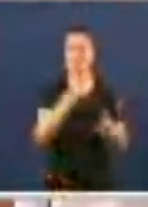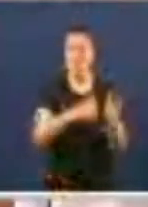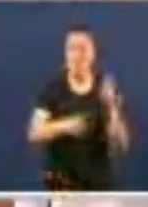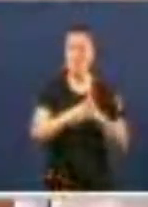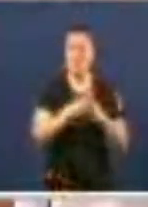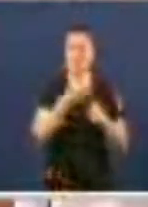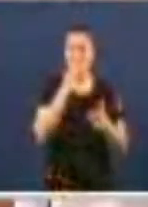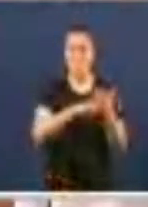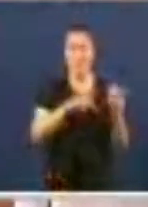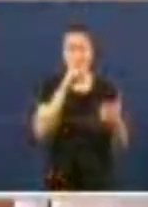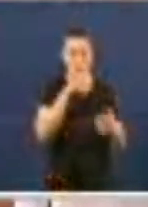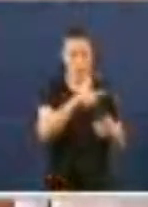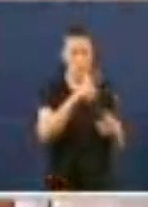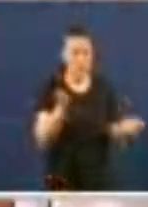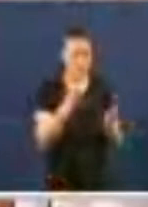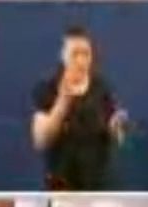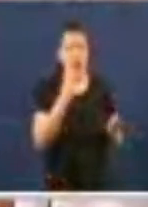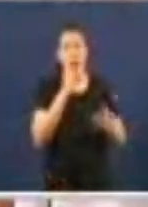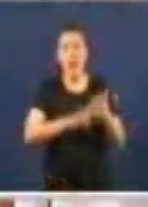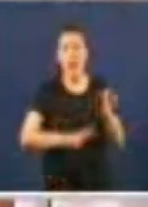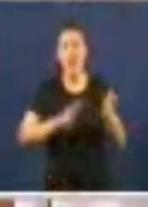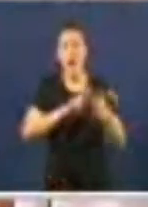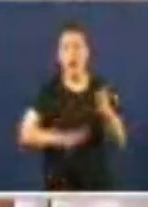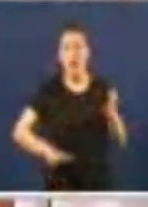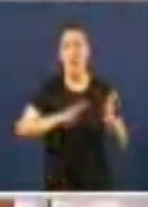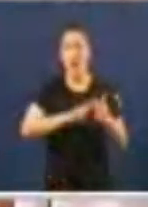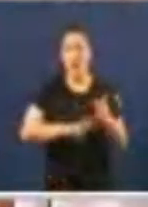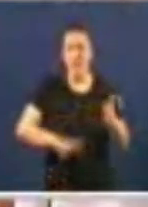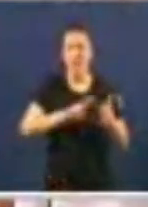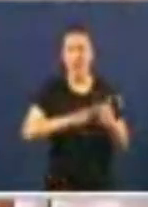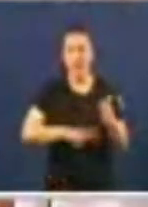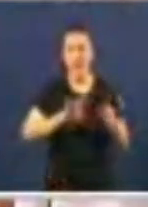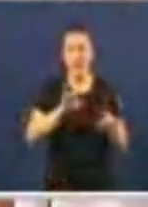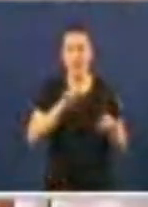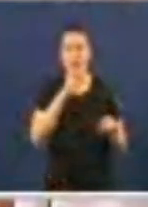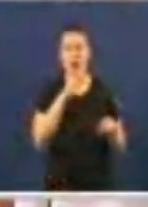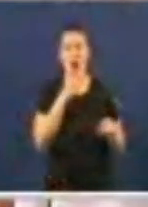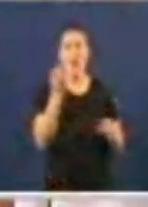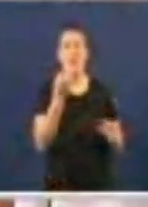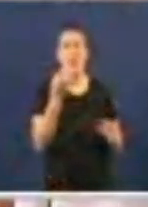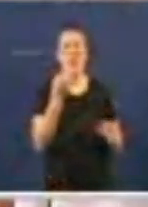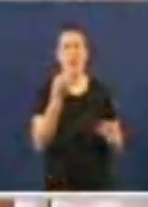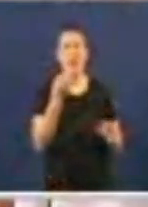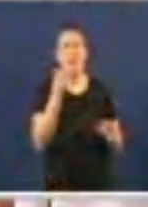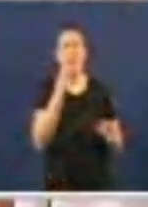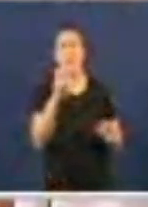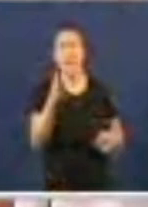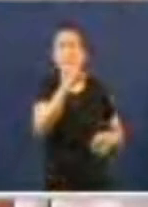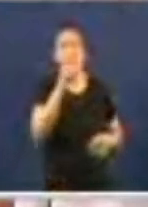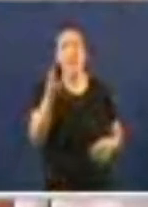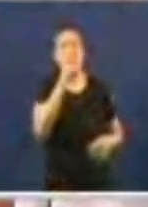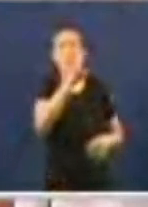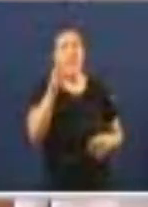campaña electoral Galicia, Galicia, Galicia. Agora que é PP, PP, PP. Esqueceuse, señor Feijóo, de cales